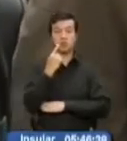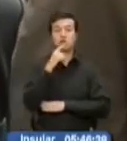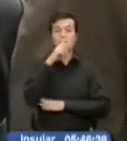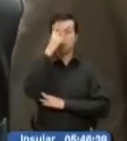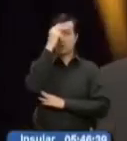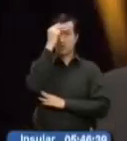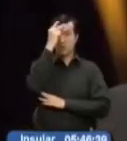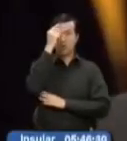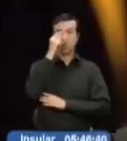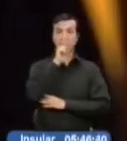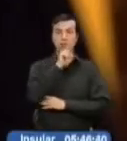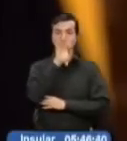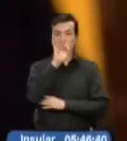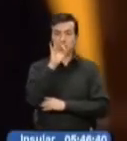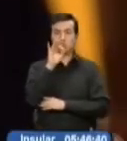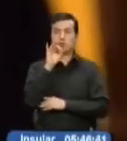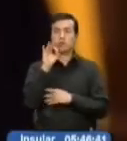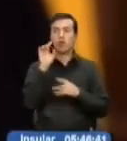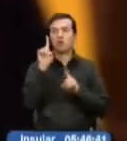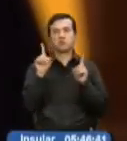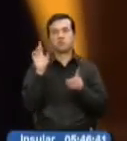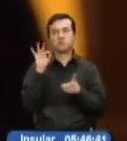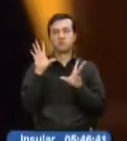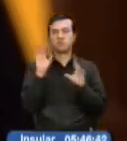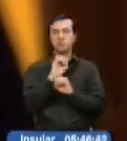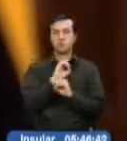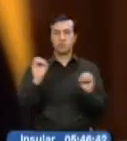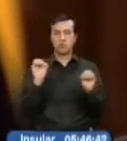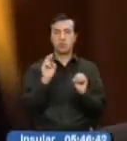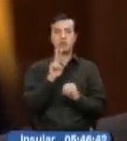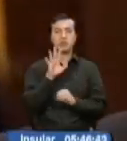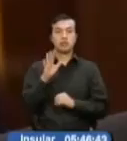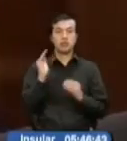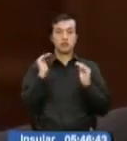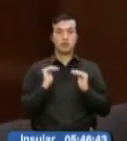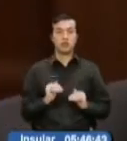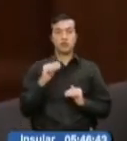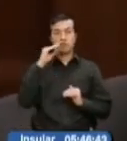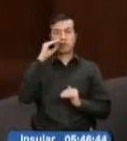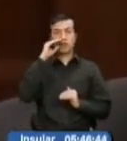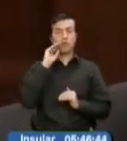Glass 29 puntos, Ninguno 25 y Nebot 24.